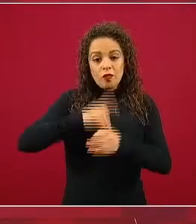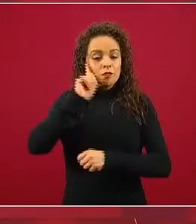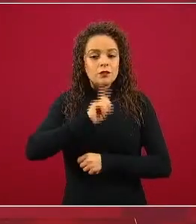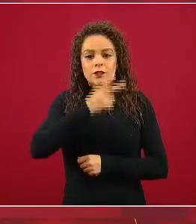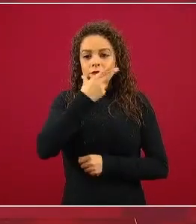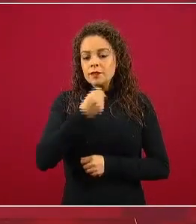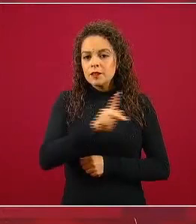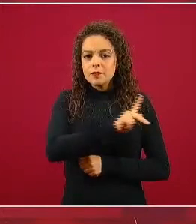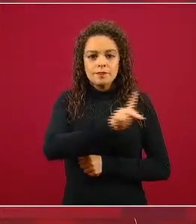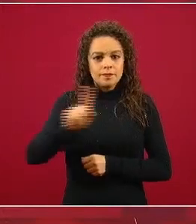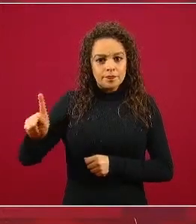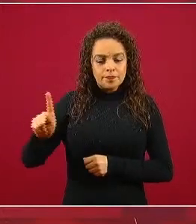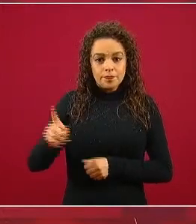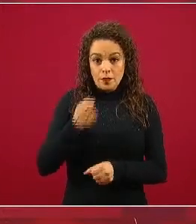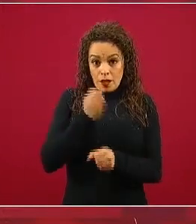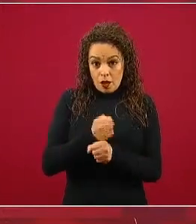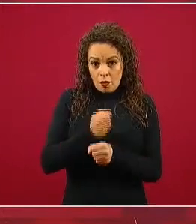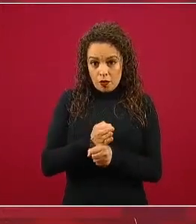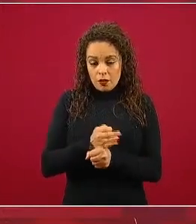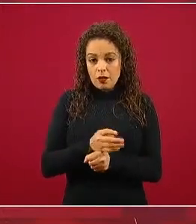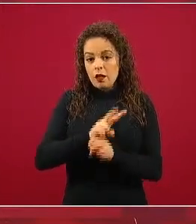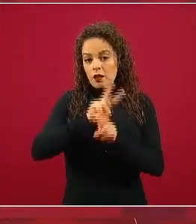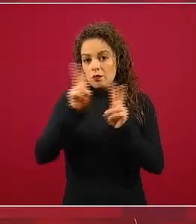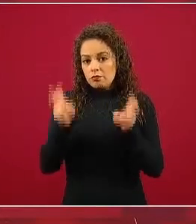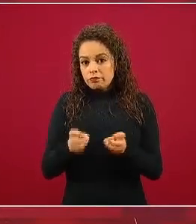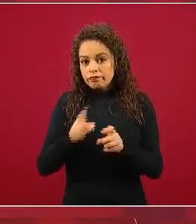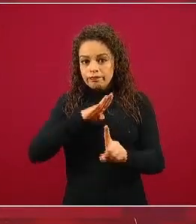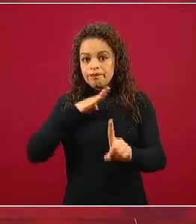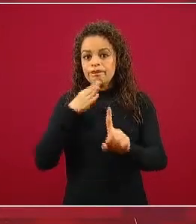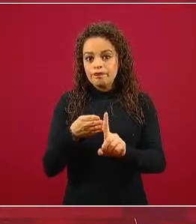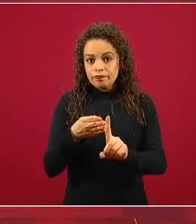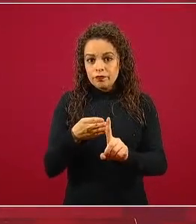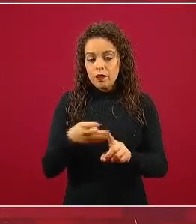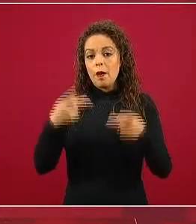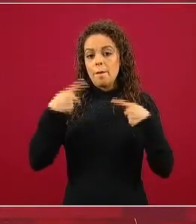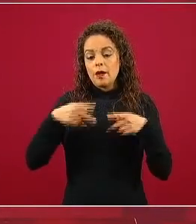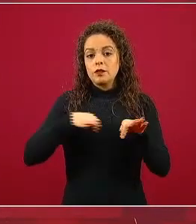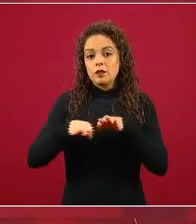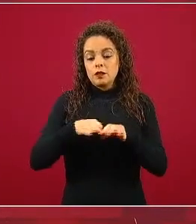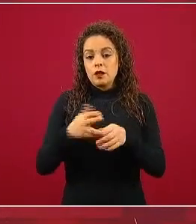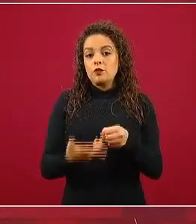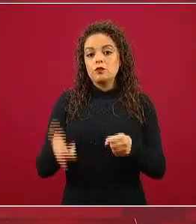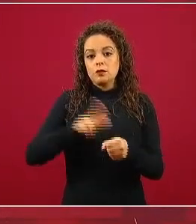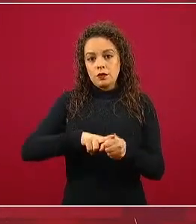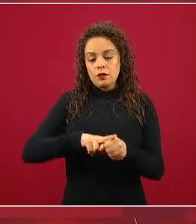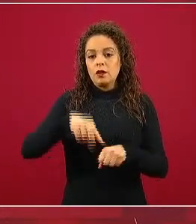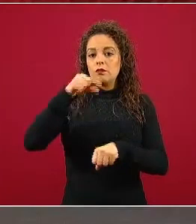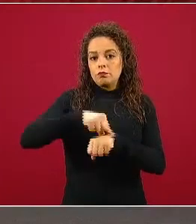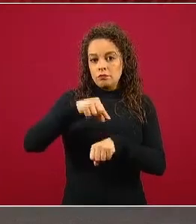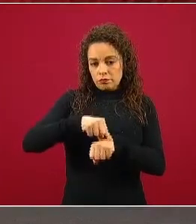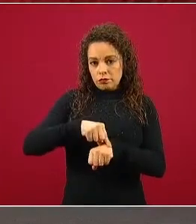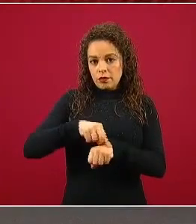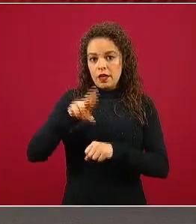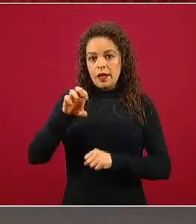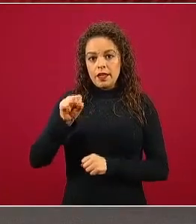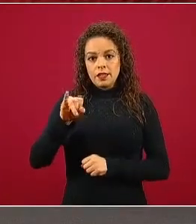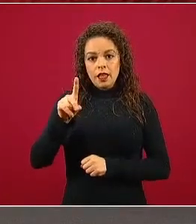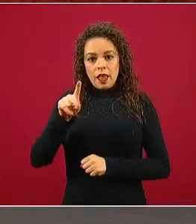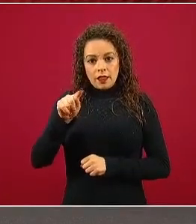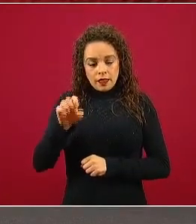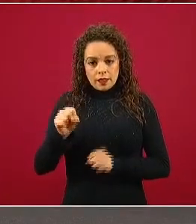hablaremos de nuestro personal de salud, médicos, residentes, enfermeras,